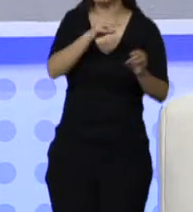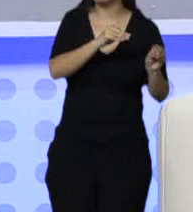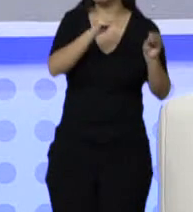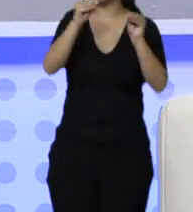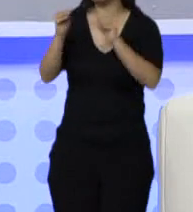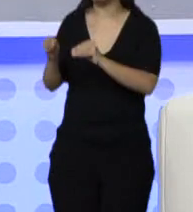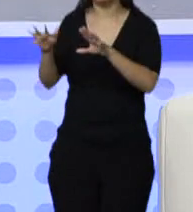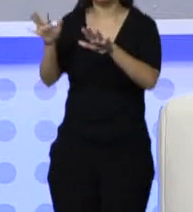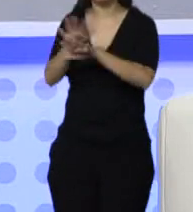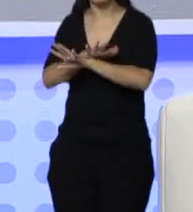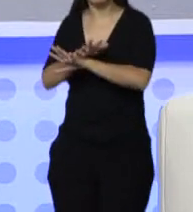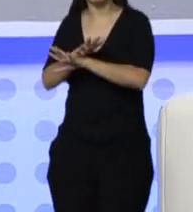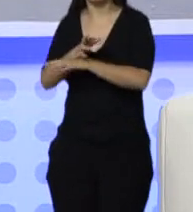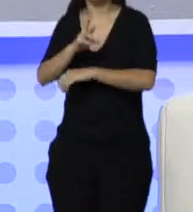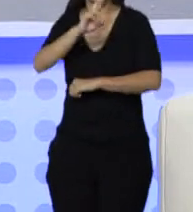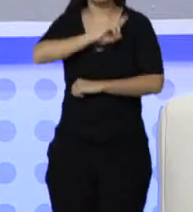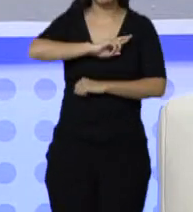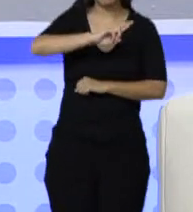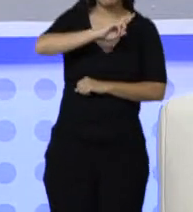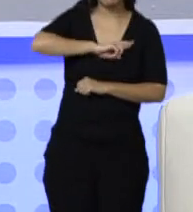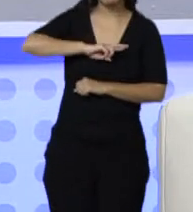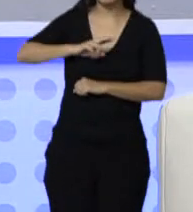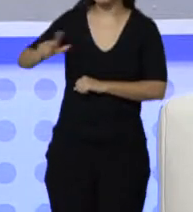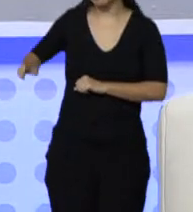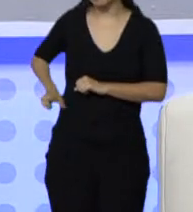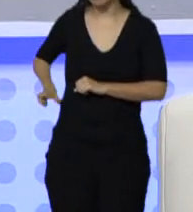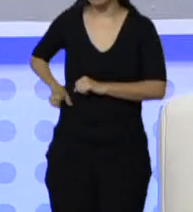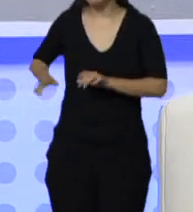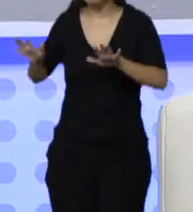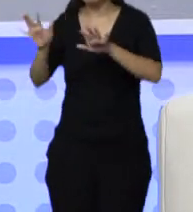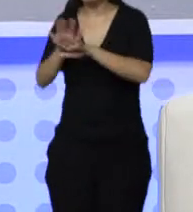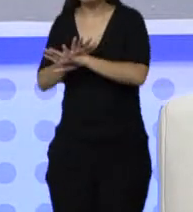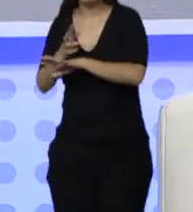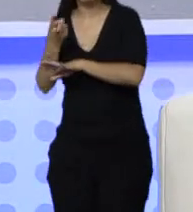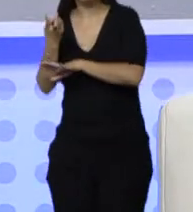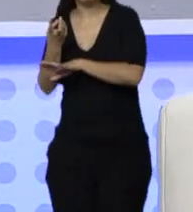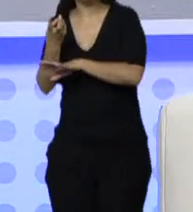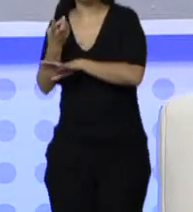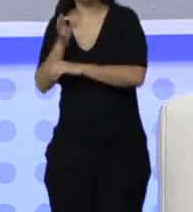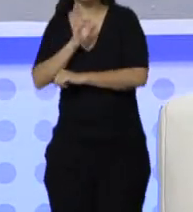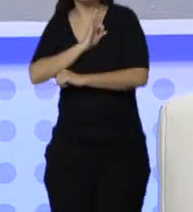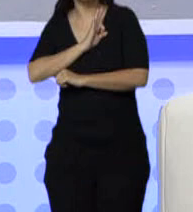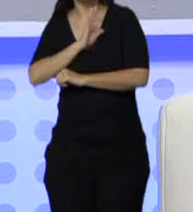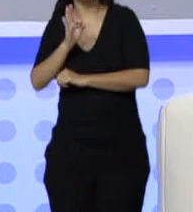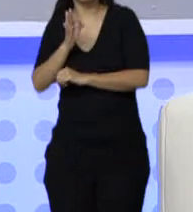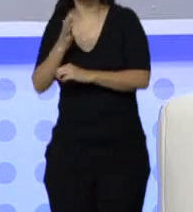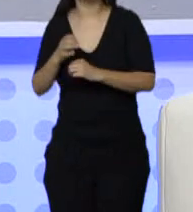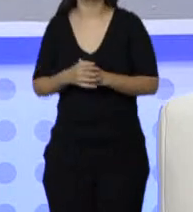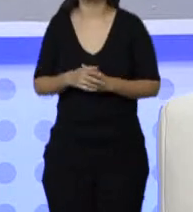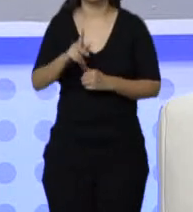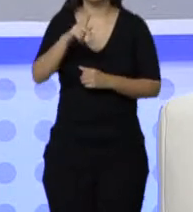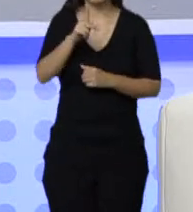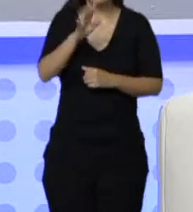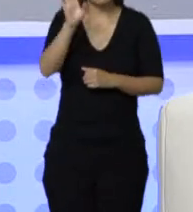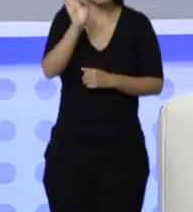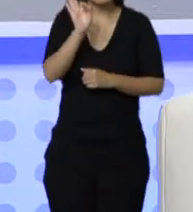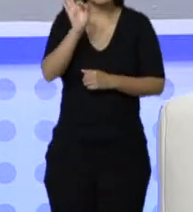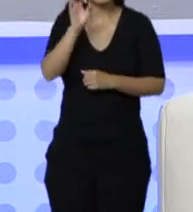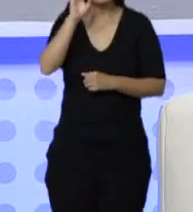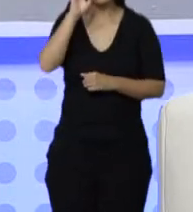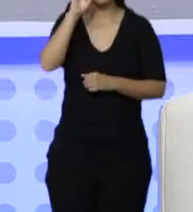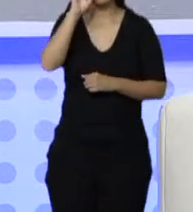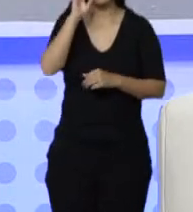de la educación privada a alguna institución escuela escuela pública pero realmente podría representar también un